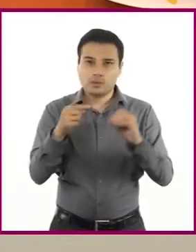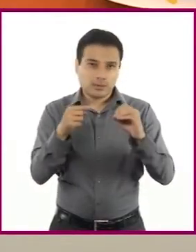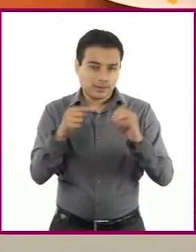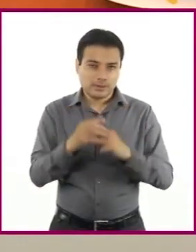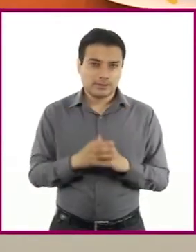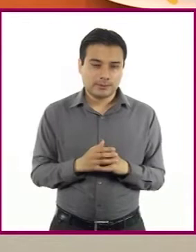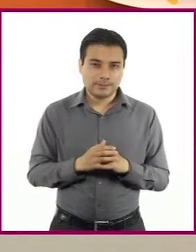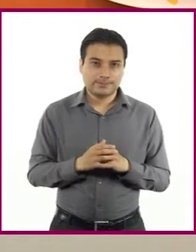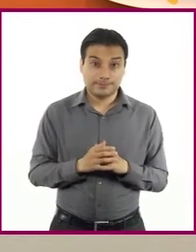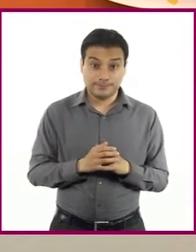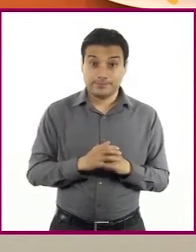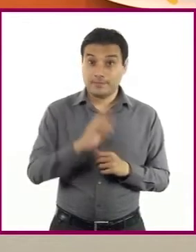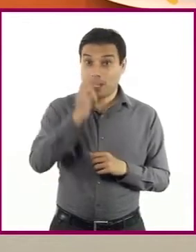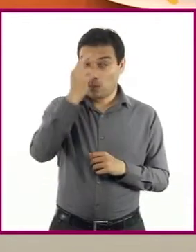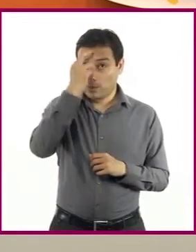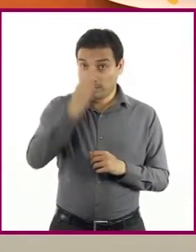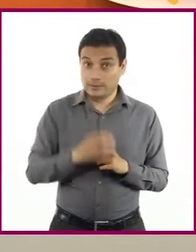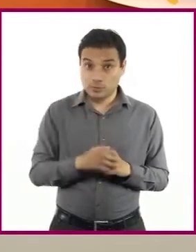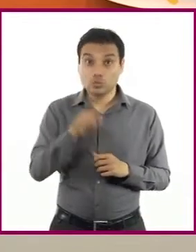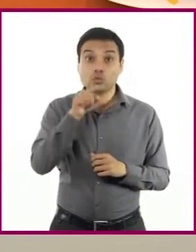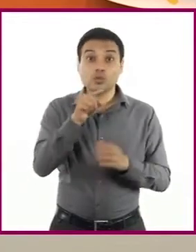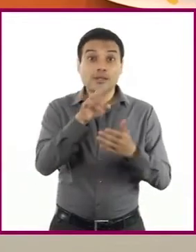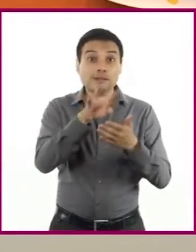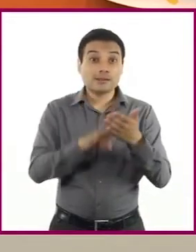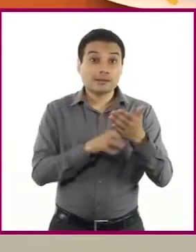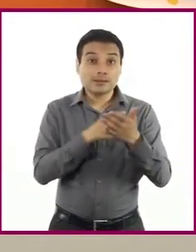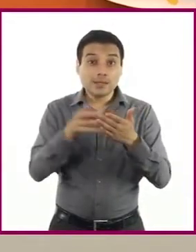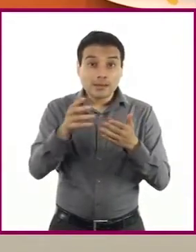olviden tener siempre a la mano su tabla periódica,